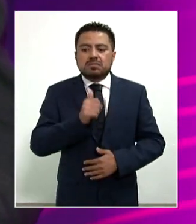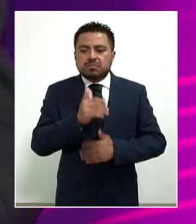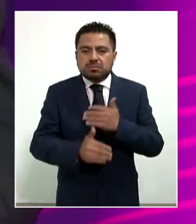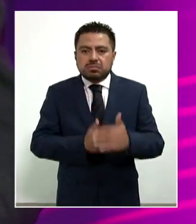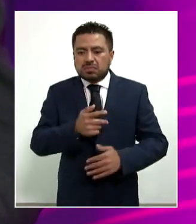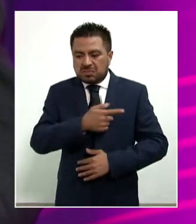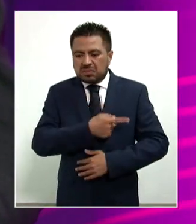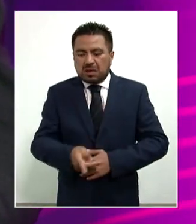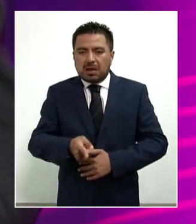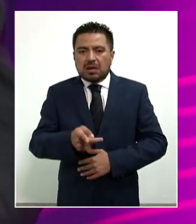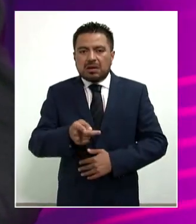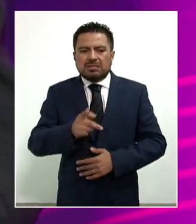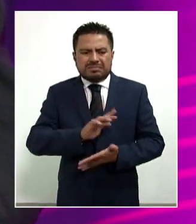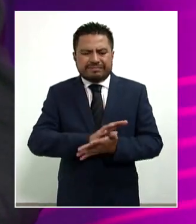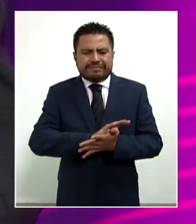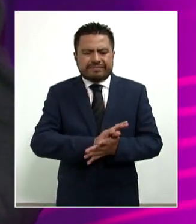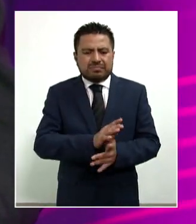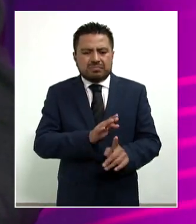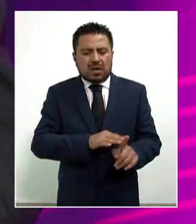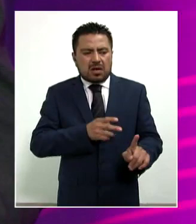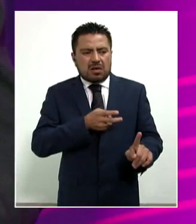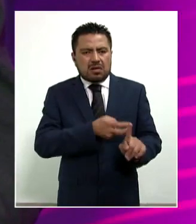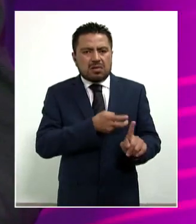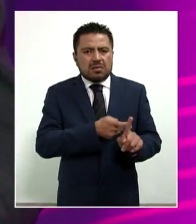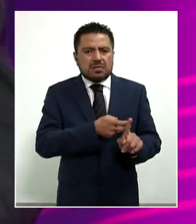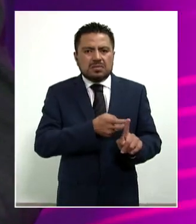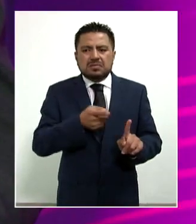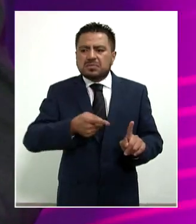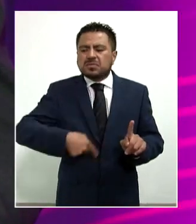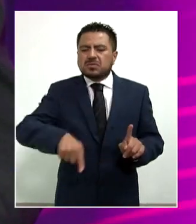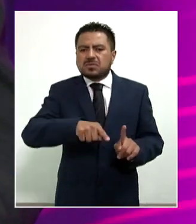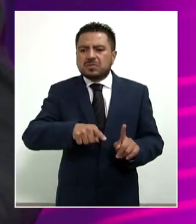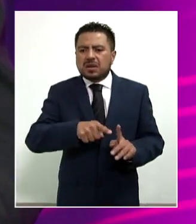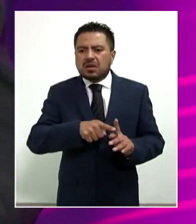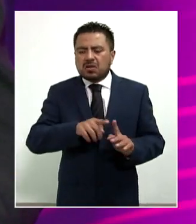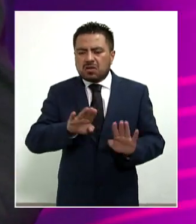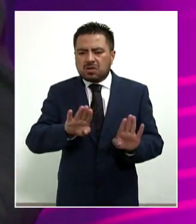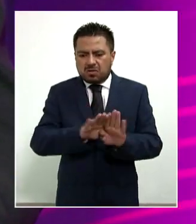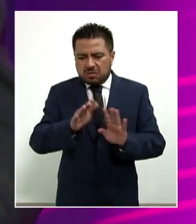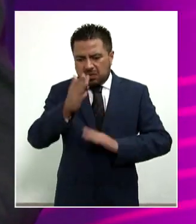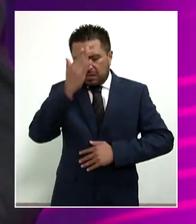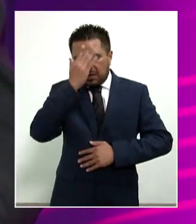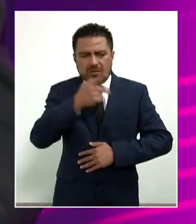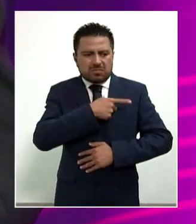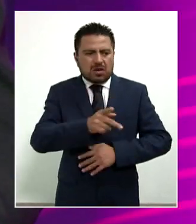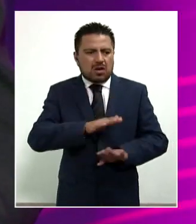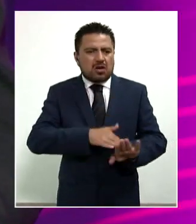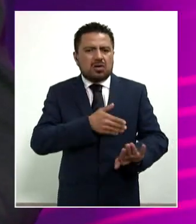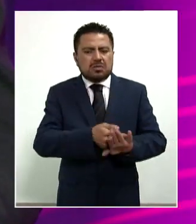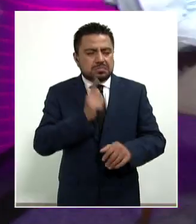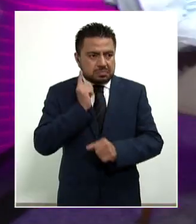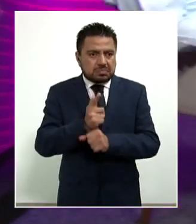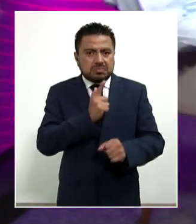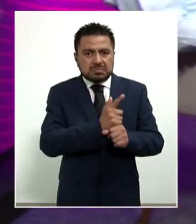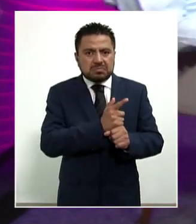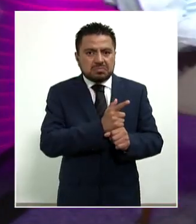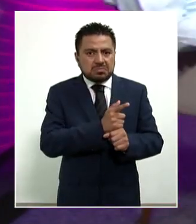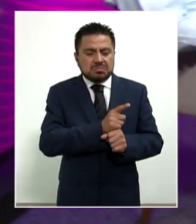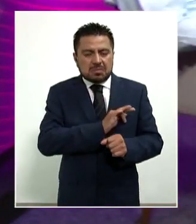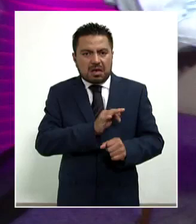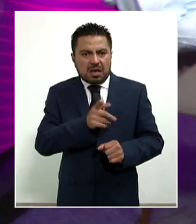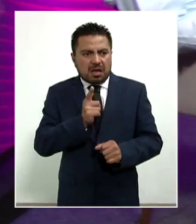que eres pobre, se te discrimina por eso. ¿Ustedes desde el Frente contra la Pobreza lo han visto? ¿Lo ven? ¿Lo